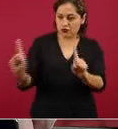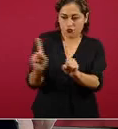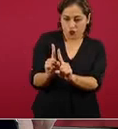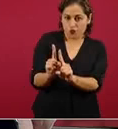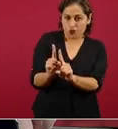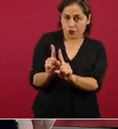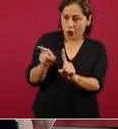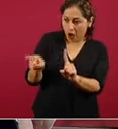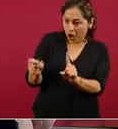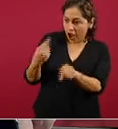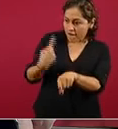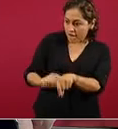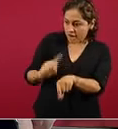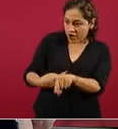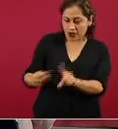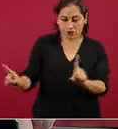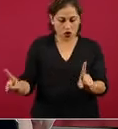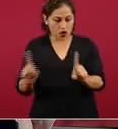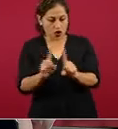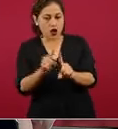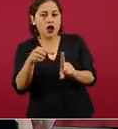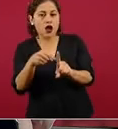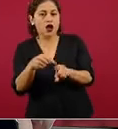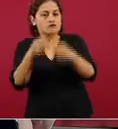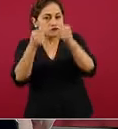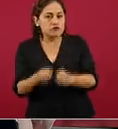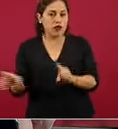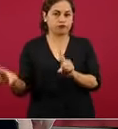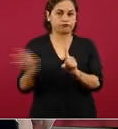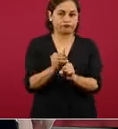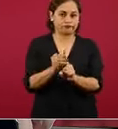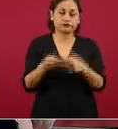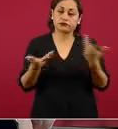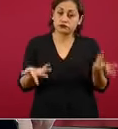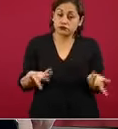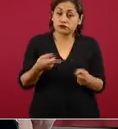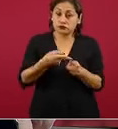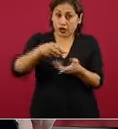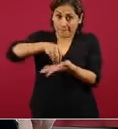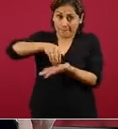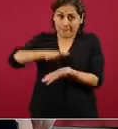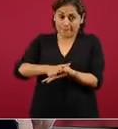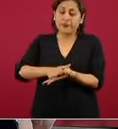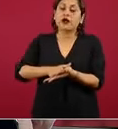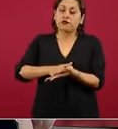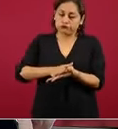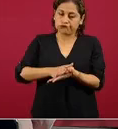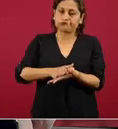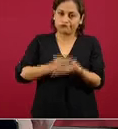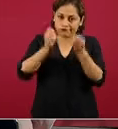de donde muy probablemente fue el contacto, ya tenemos la evidencia